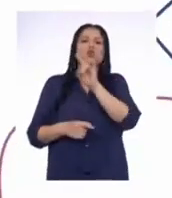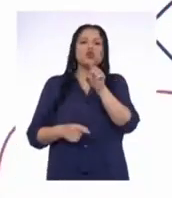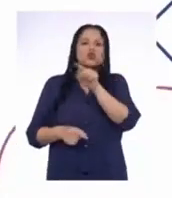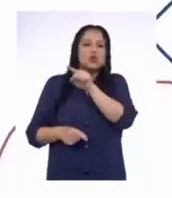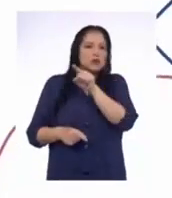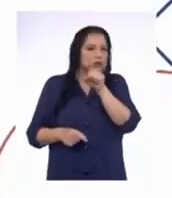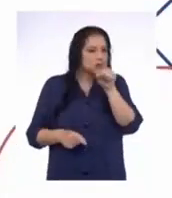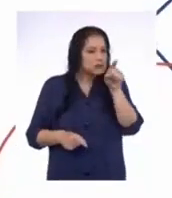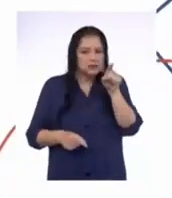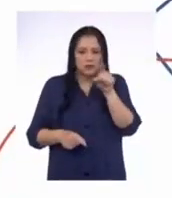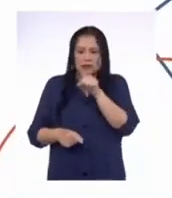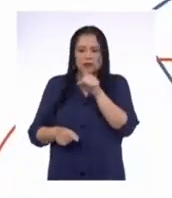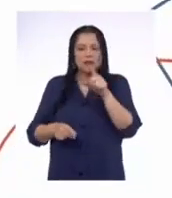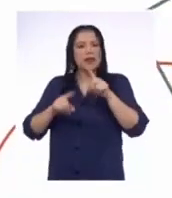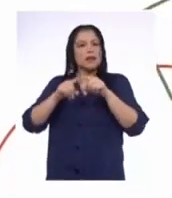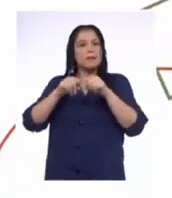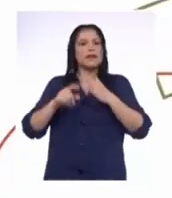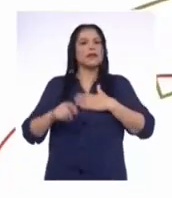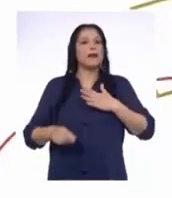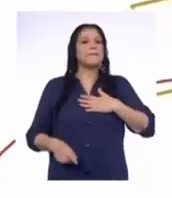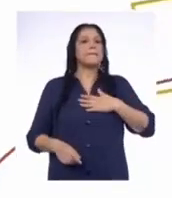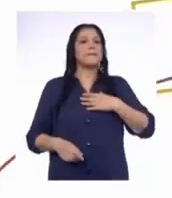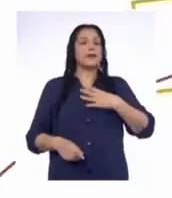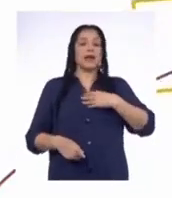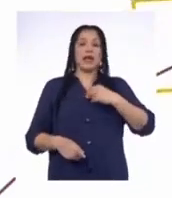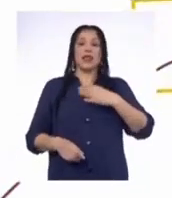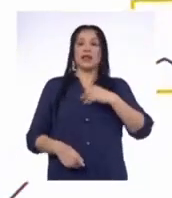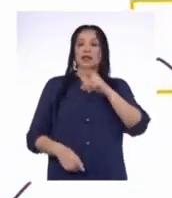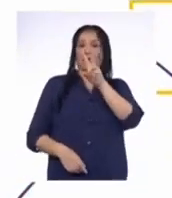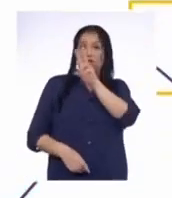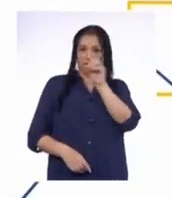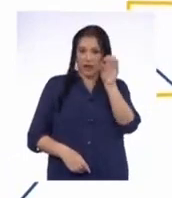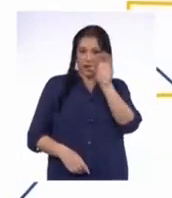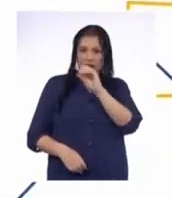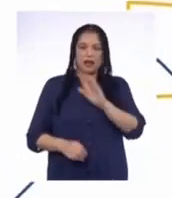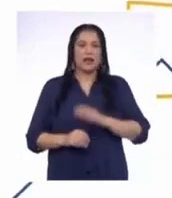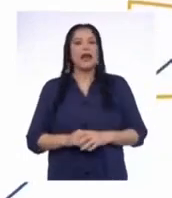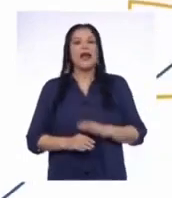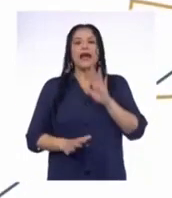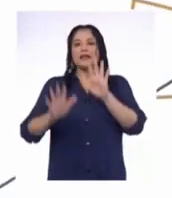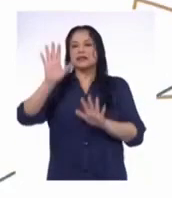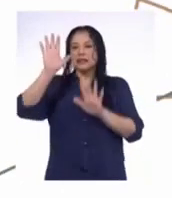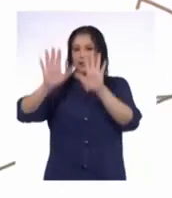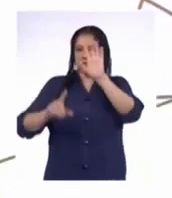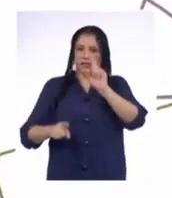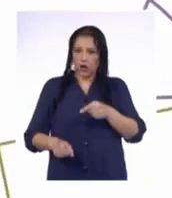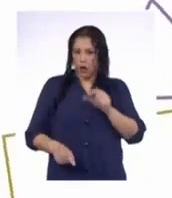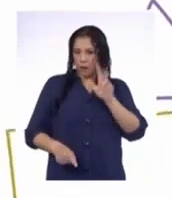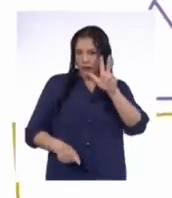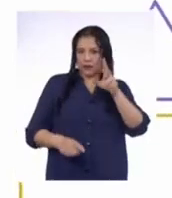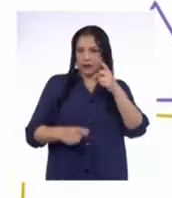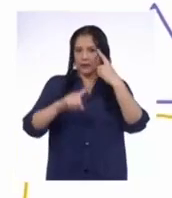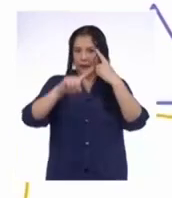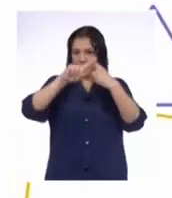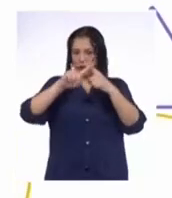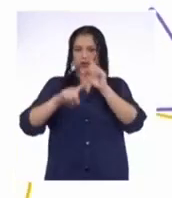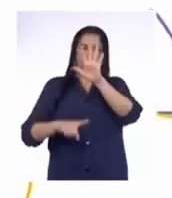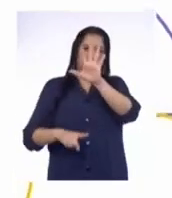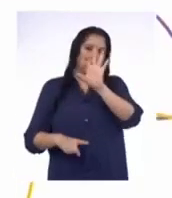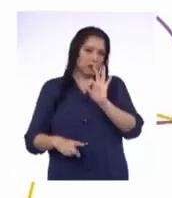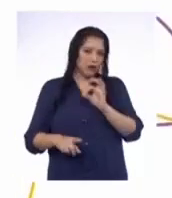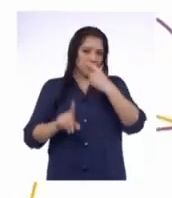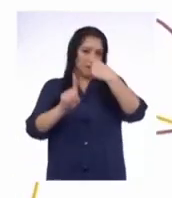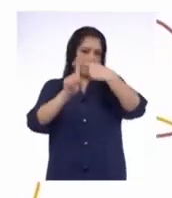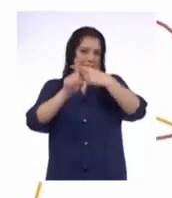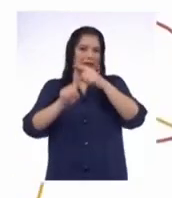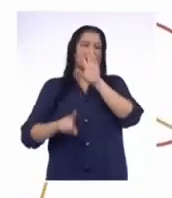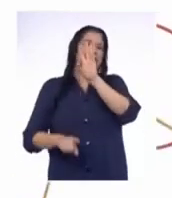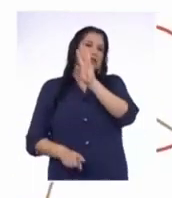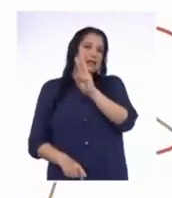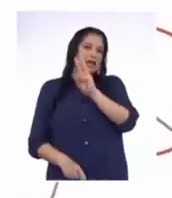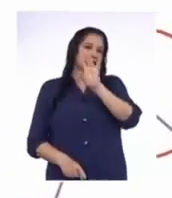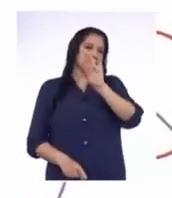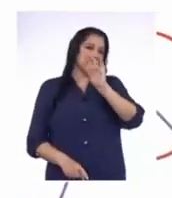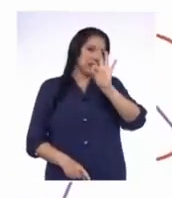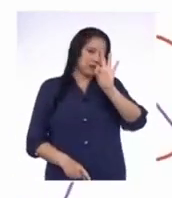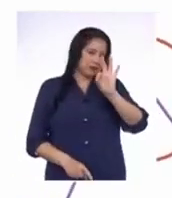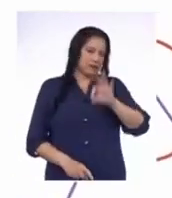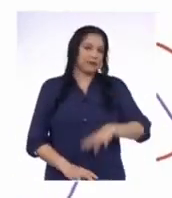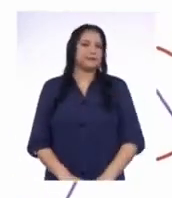utilizar, de acuerdo a mi edad, que es 20 años, es 15,3 por 59 más